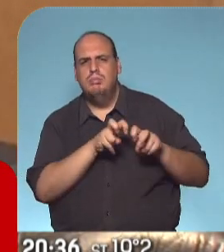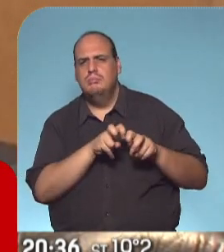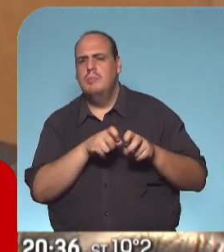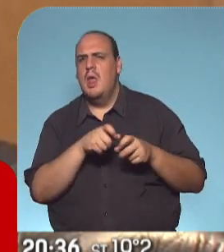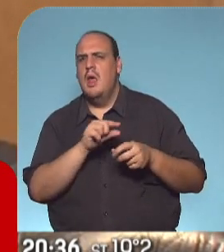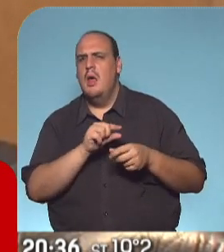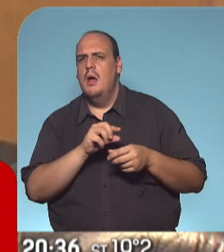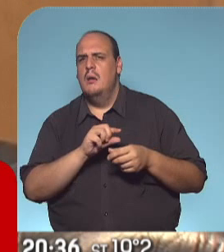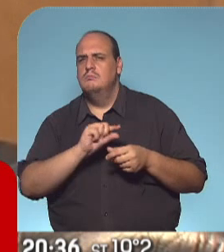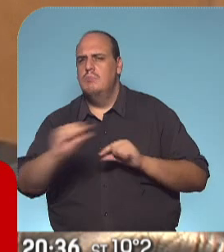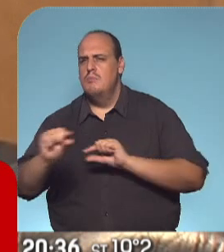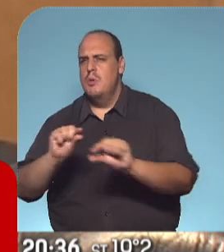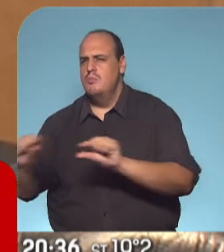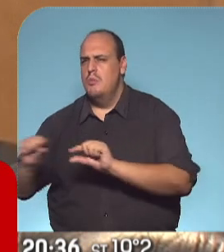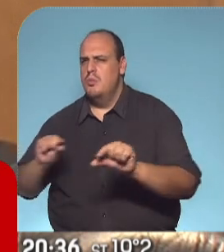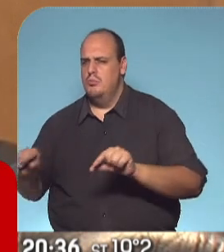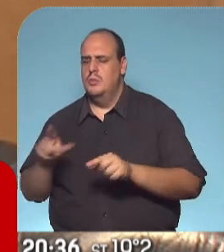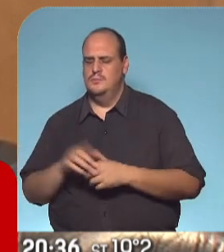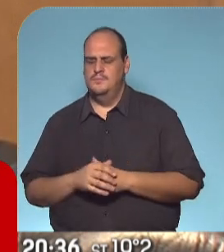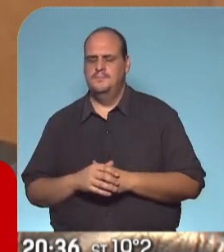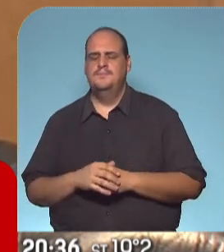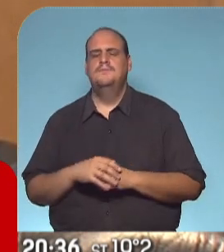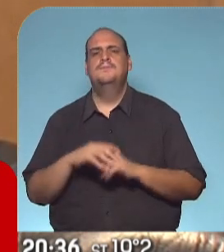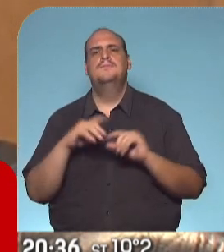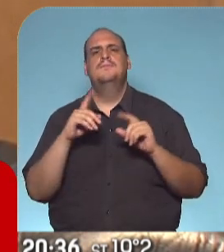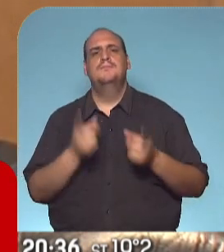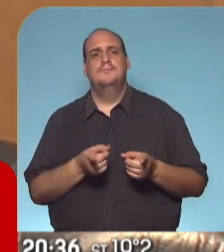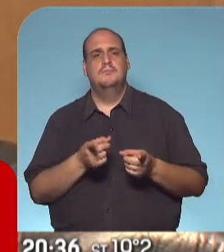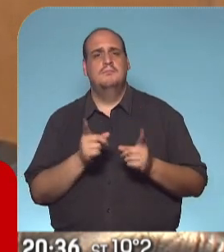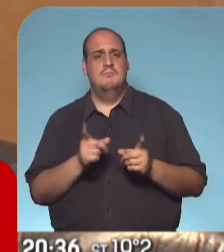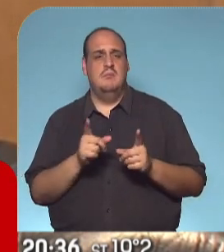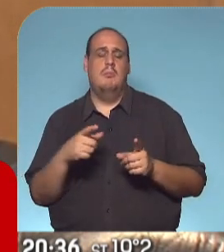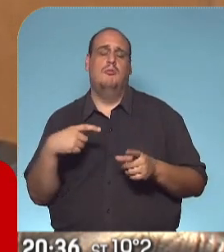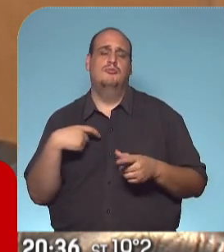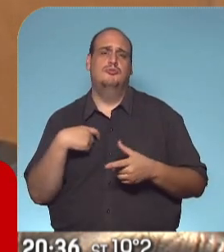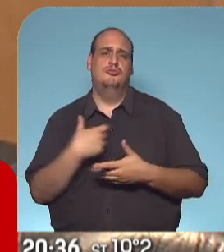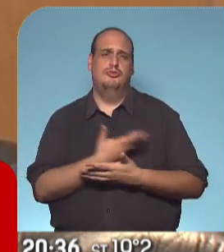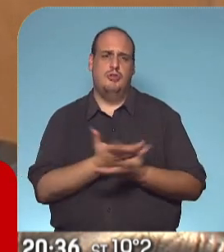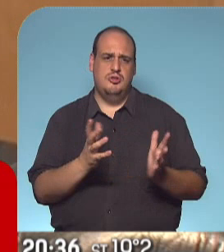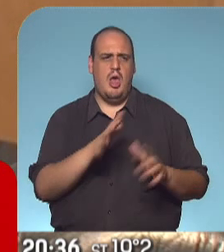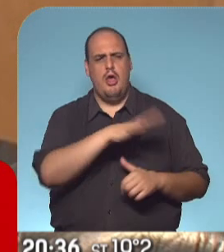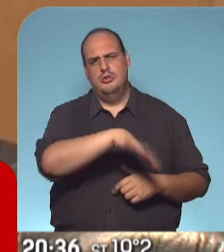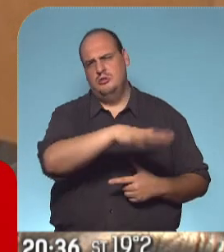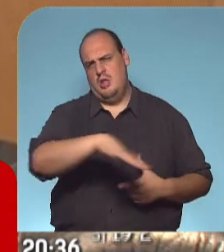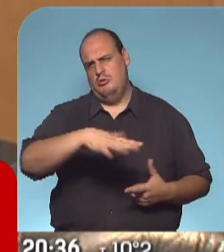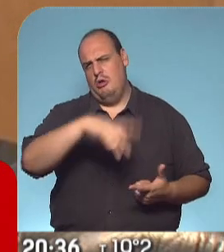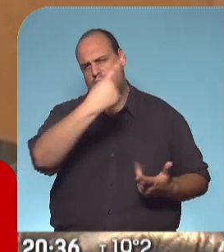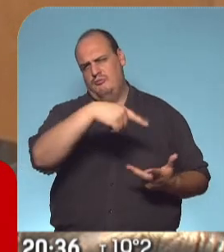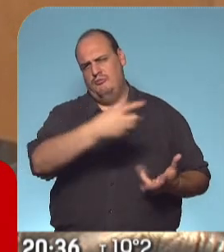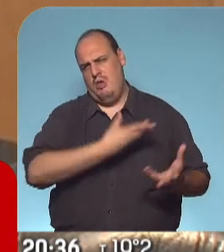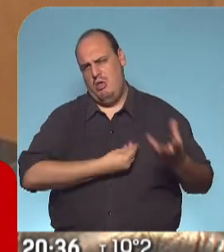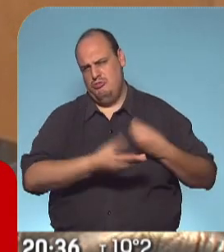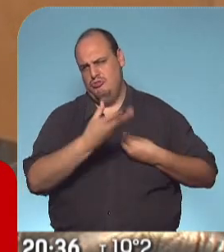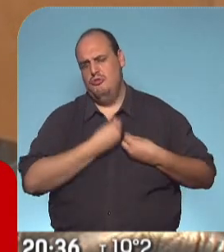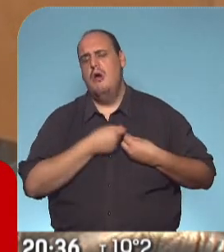necesarias. Y valorando la contribución que hacen a nuestra sociedad los distintos sectores de nuestra población, lo que se